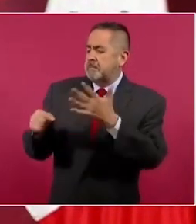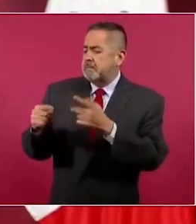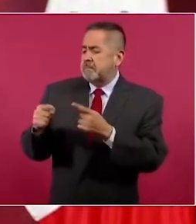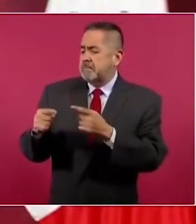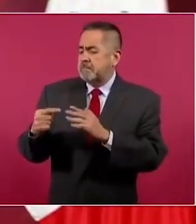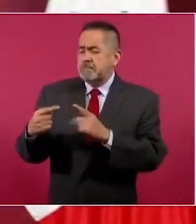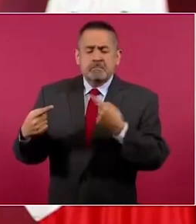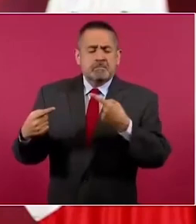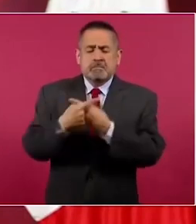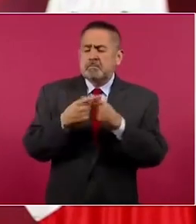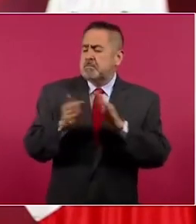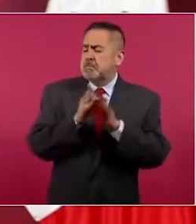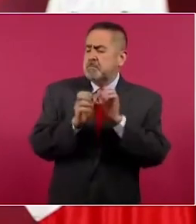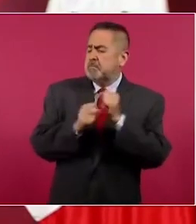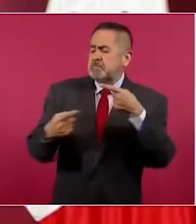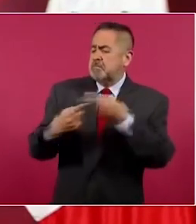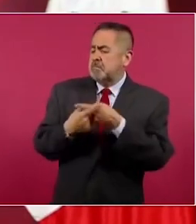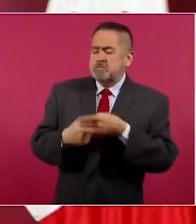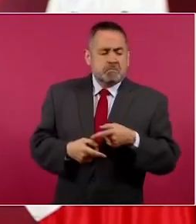votado junto con